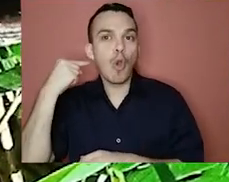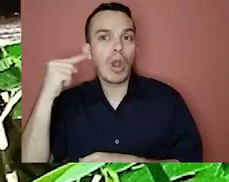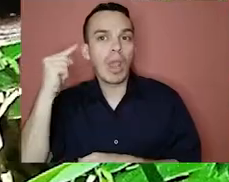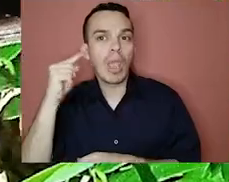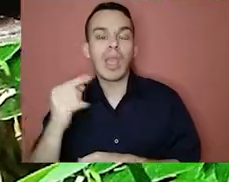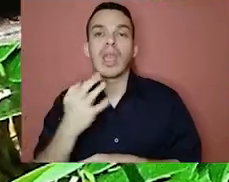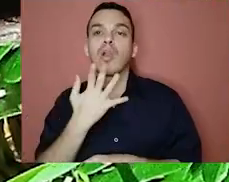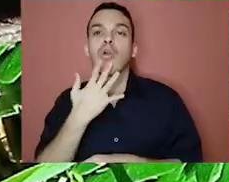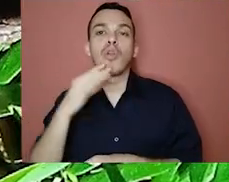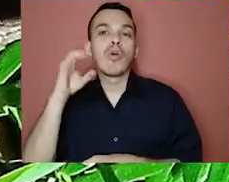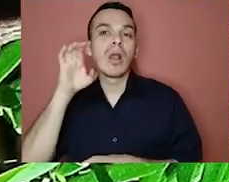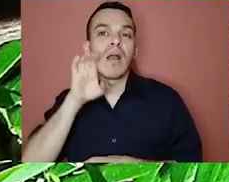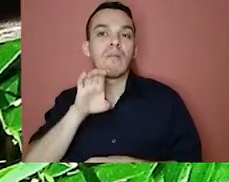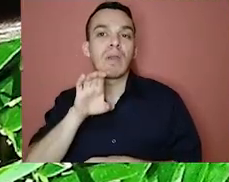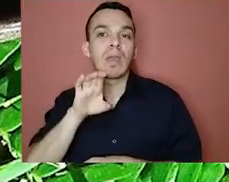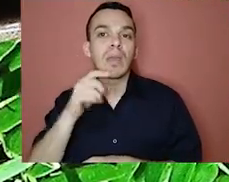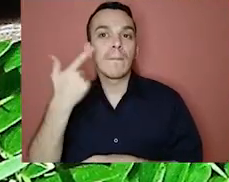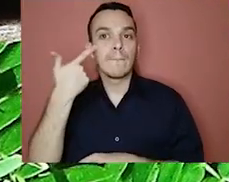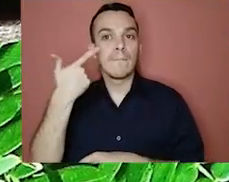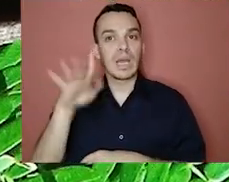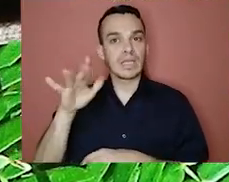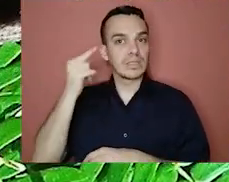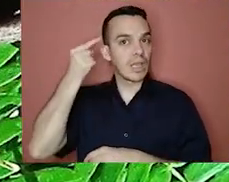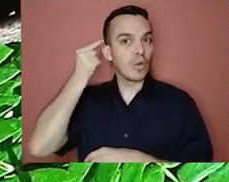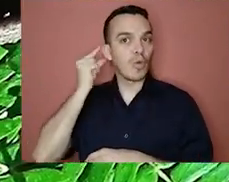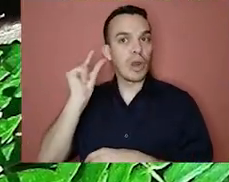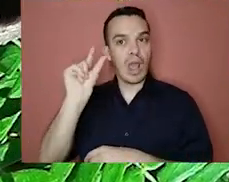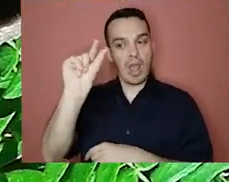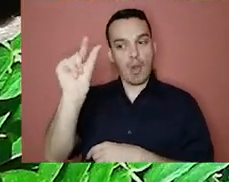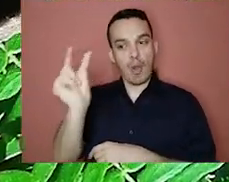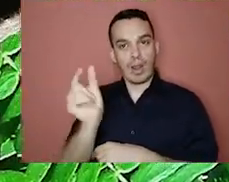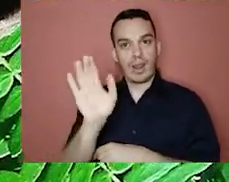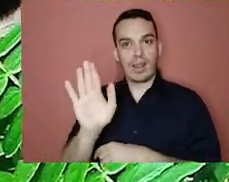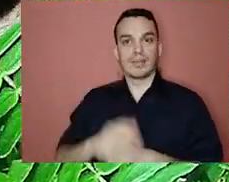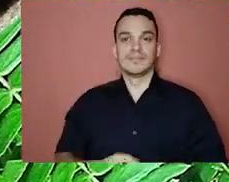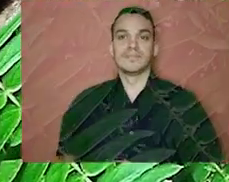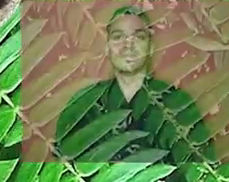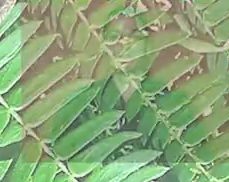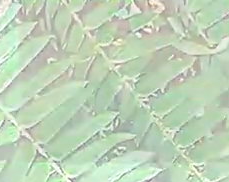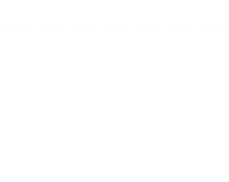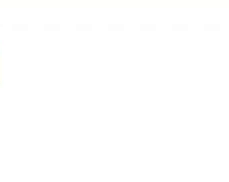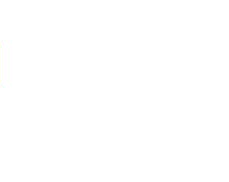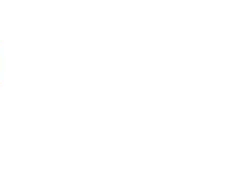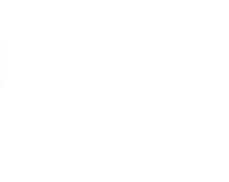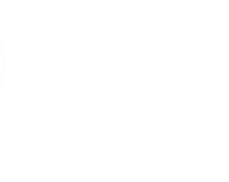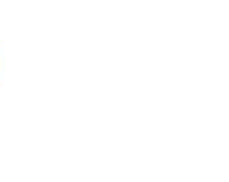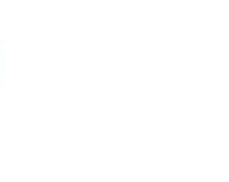porque los frutos, unas vainas duras de brillante color café, tienen forma de oreja.